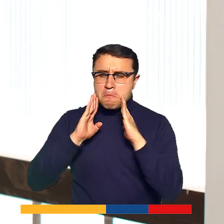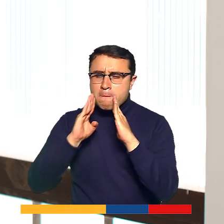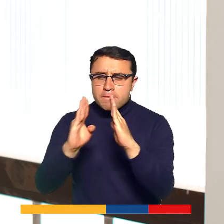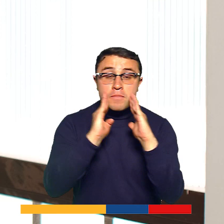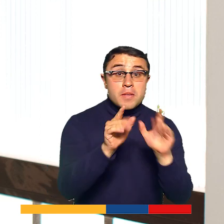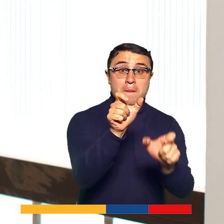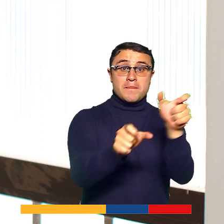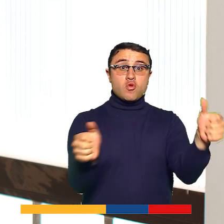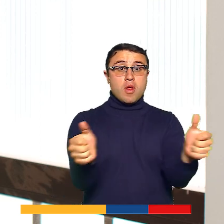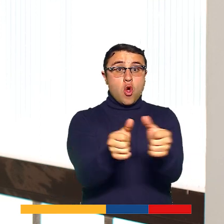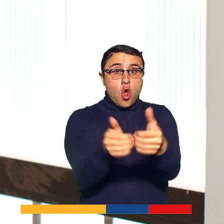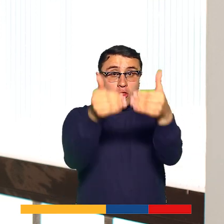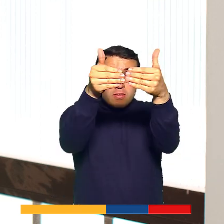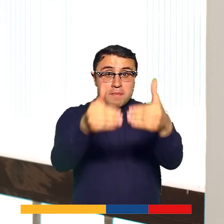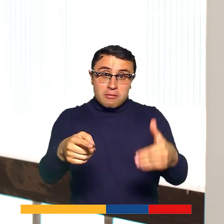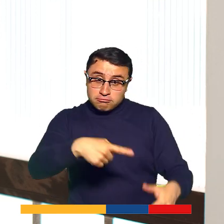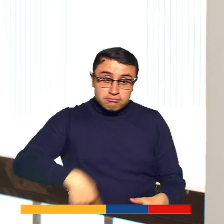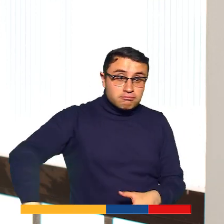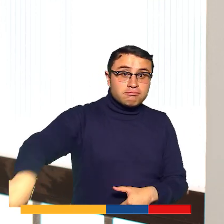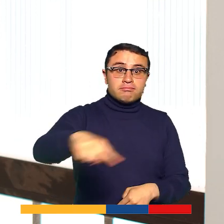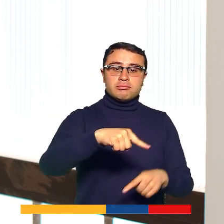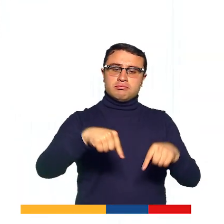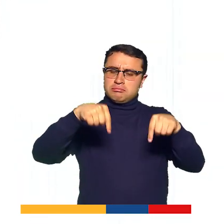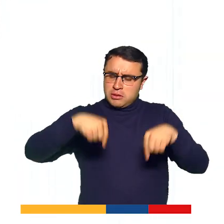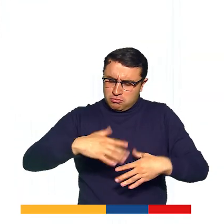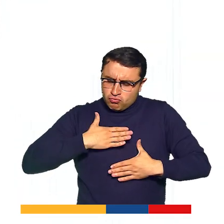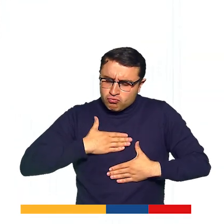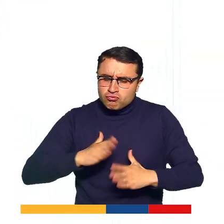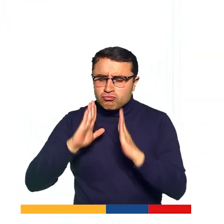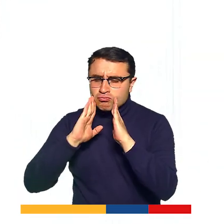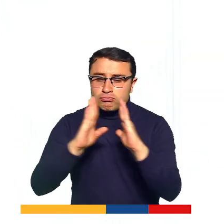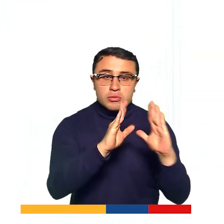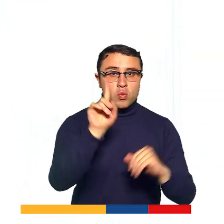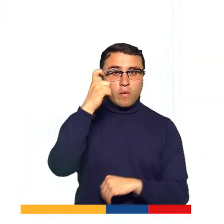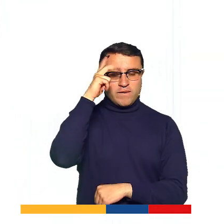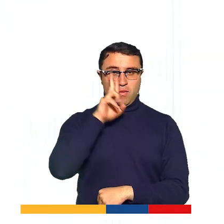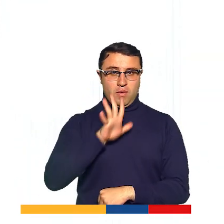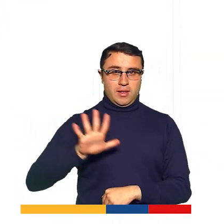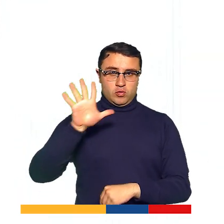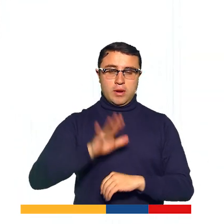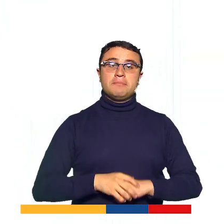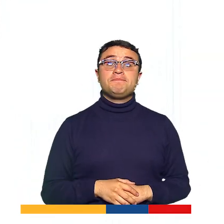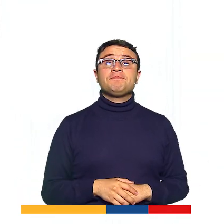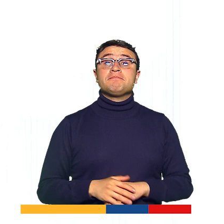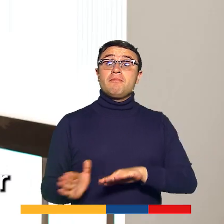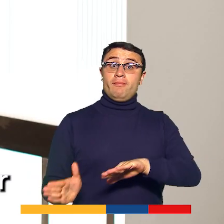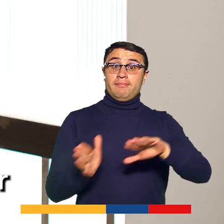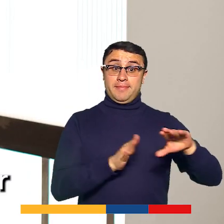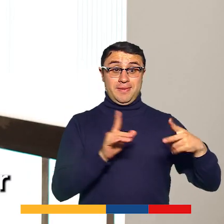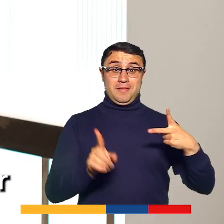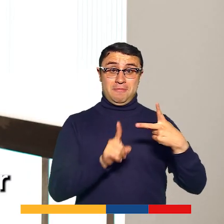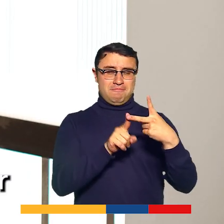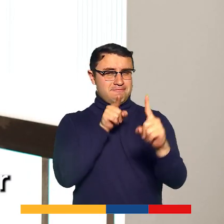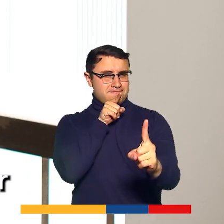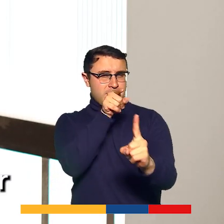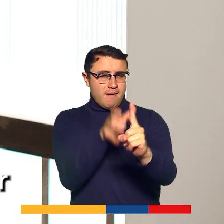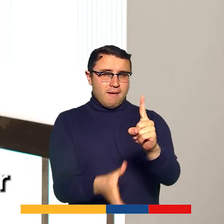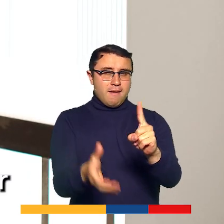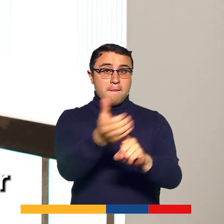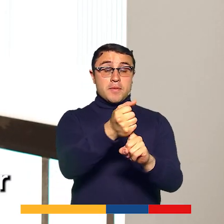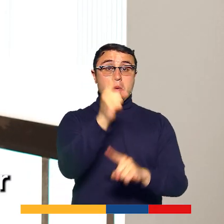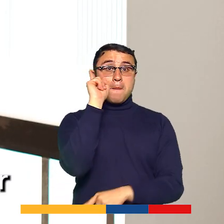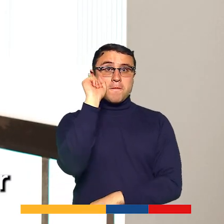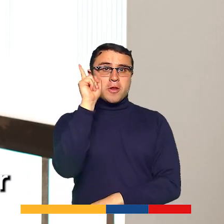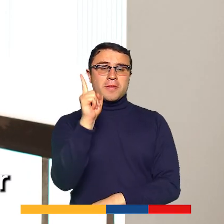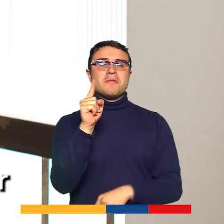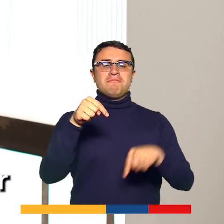están abiertos y eso significa que la población con discapacidad tiene quien les escuche en el gobierno nacional. Otro de los logros